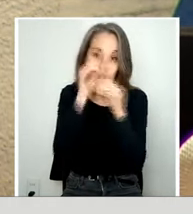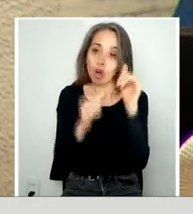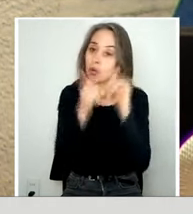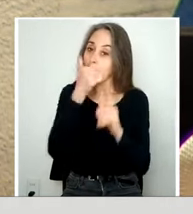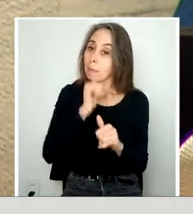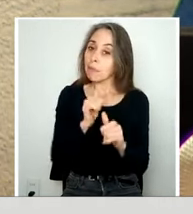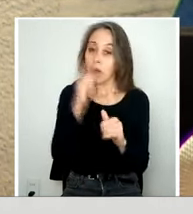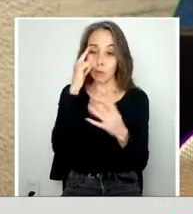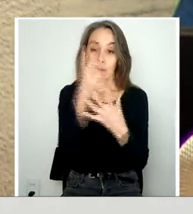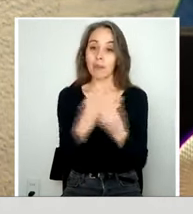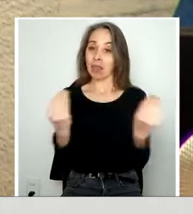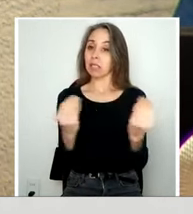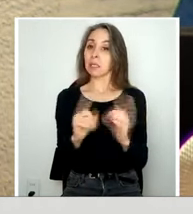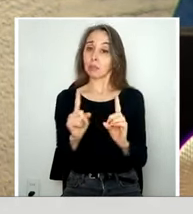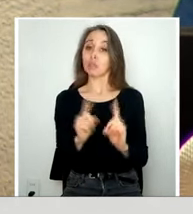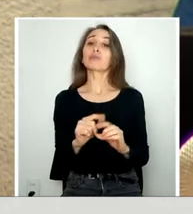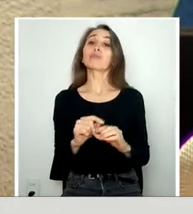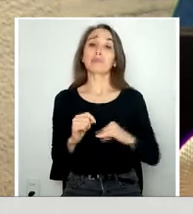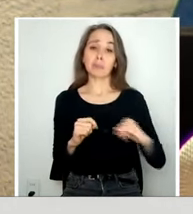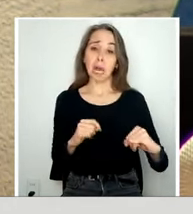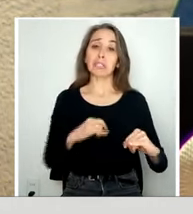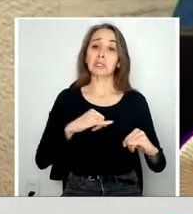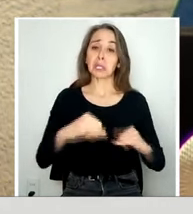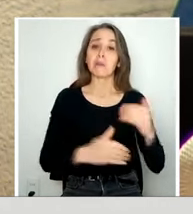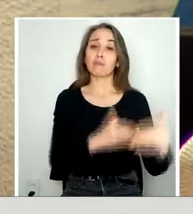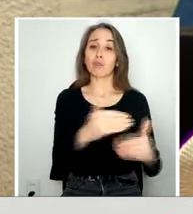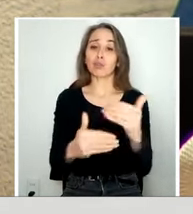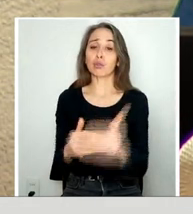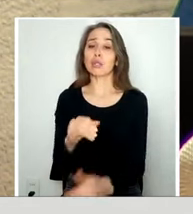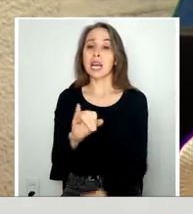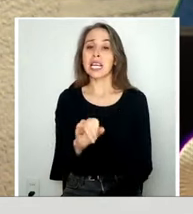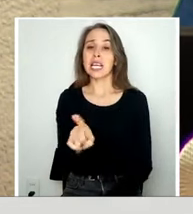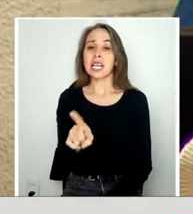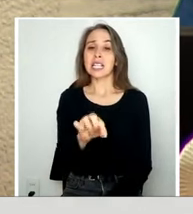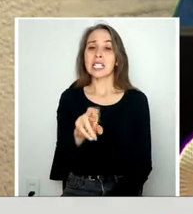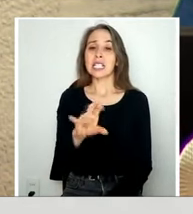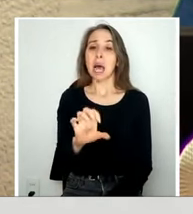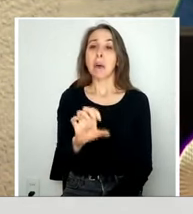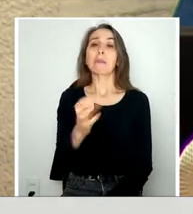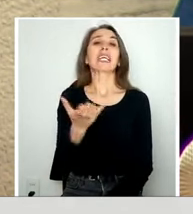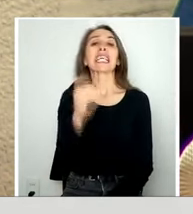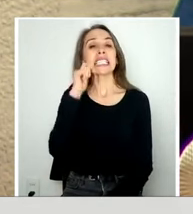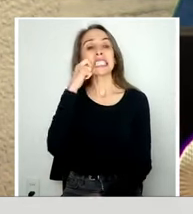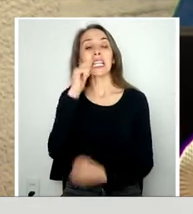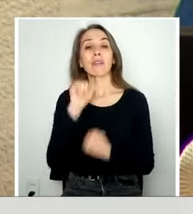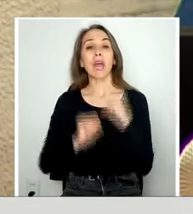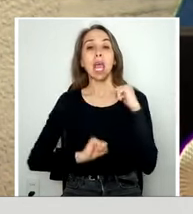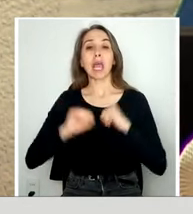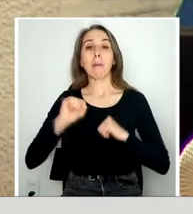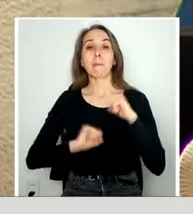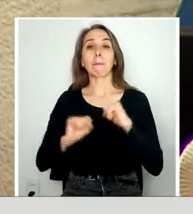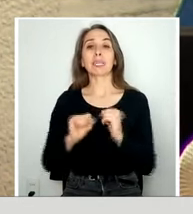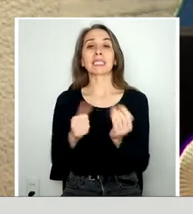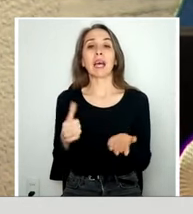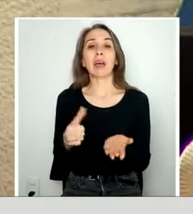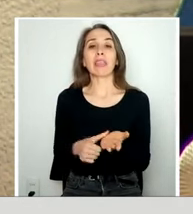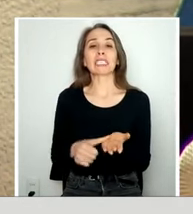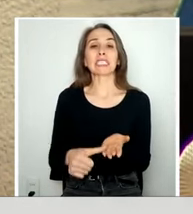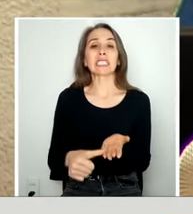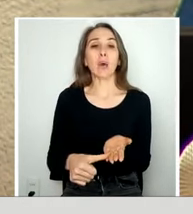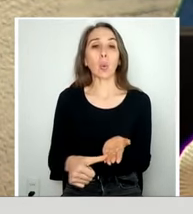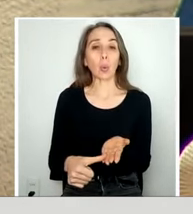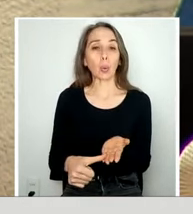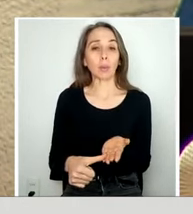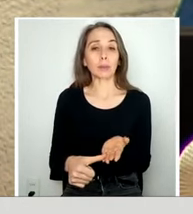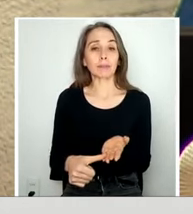eso siguen funcionando las isapres son una empresa de seguros eso